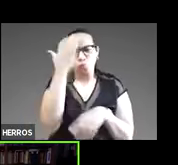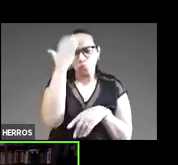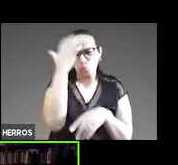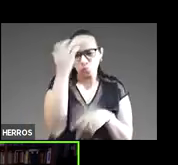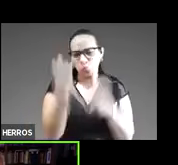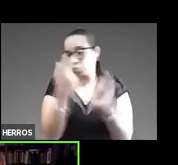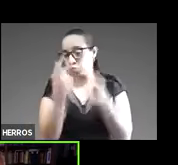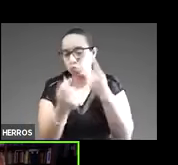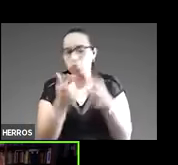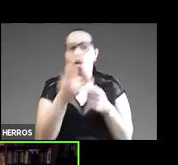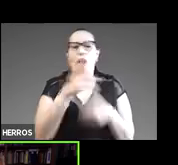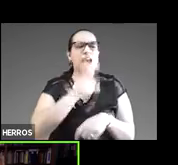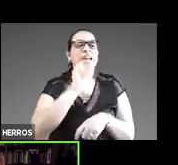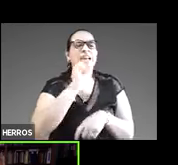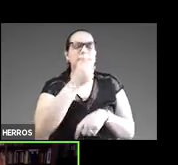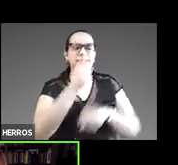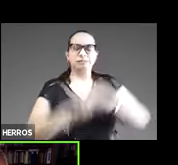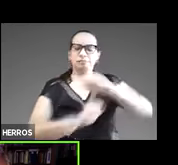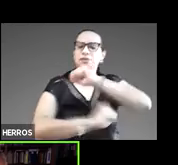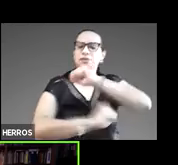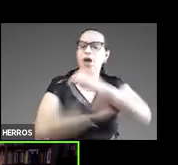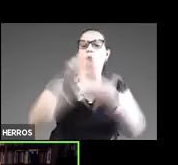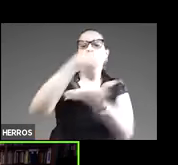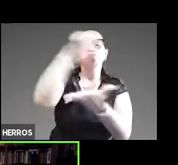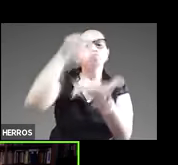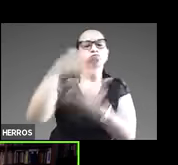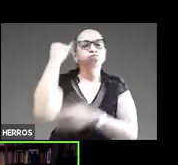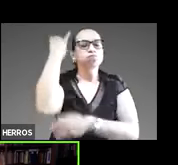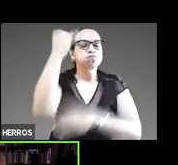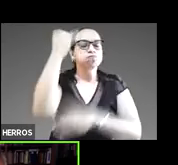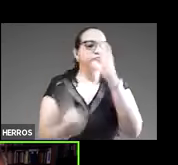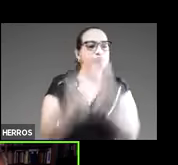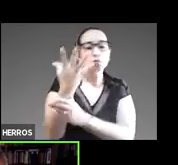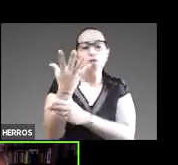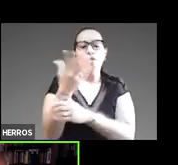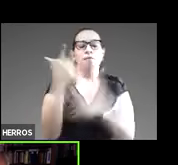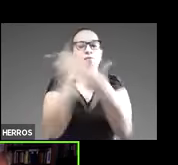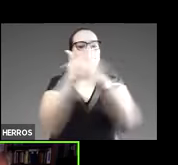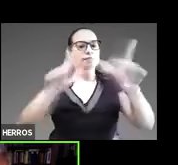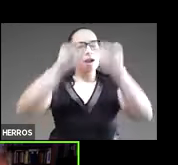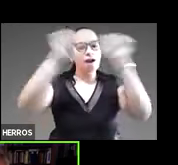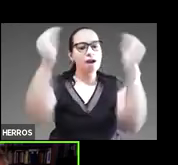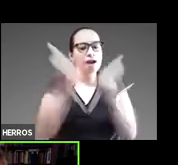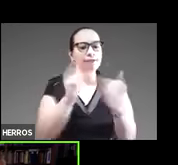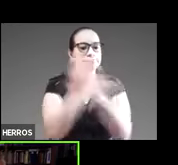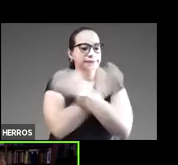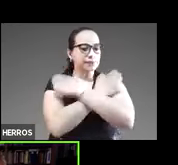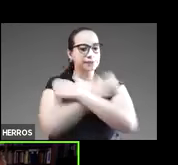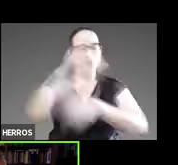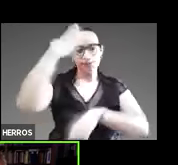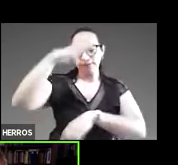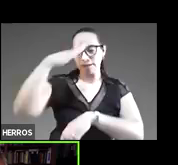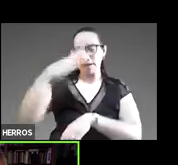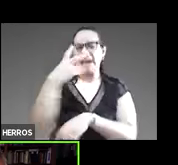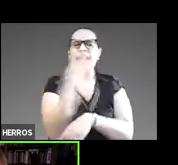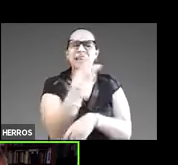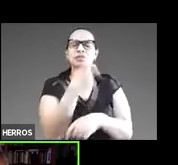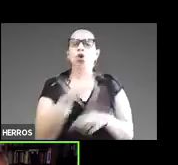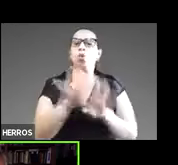la existencia de los pilares, son puntos de innovación, libertad, arte, educación y saberes, palabras que